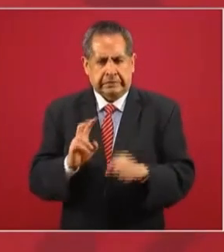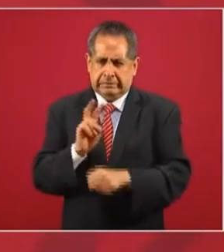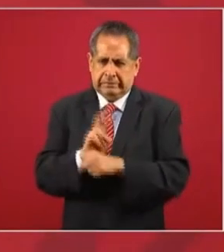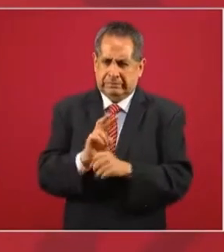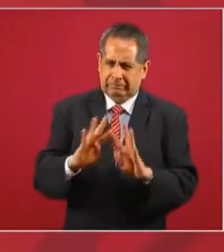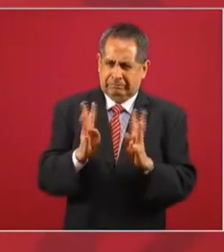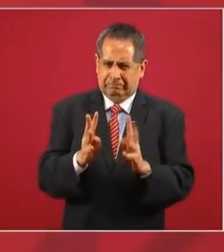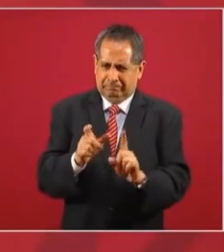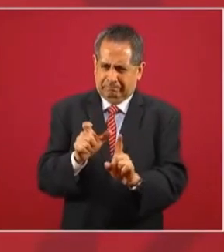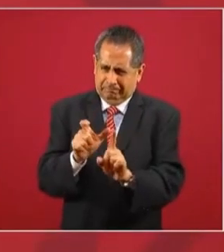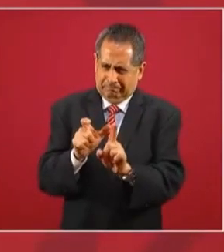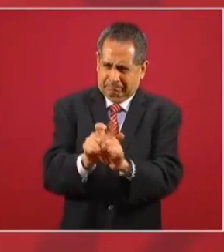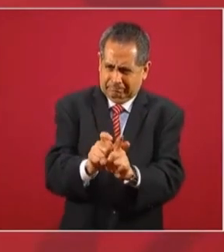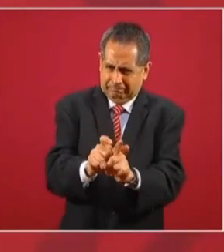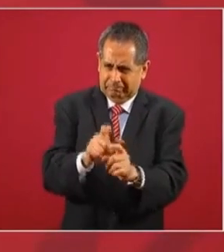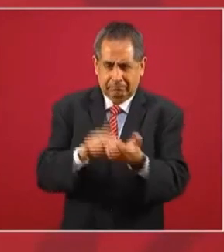Hay que cuidar al señor porque